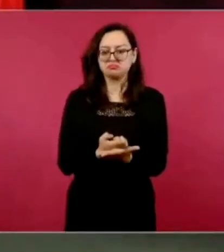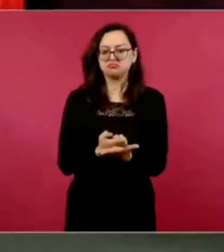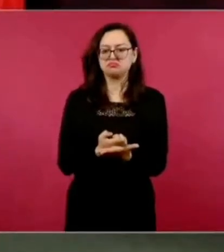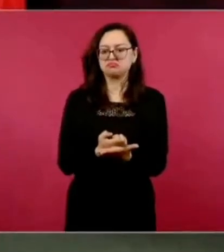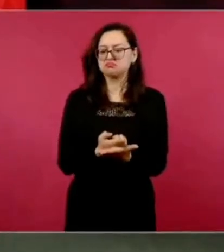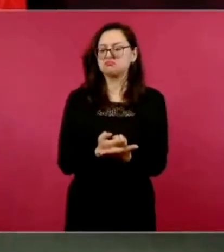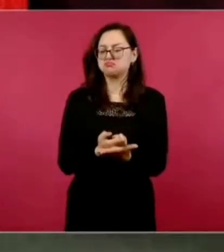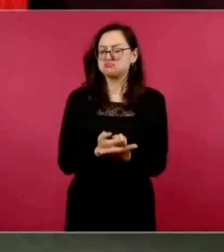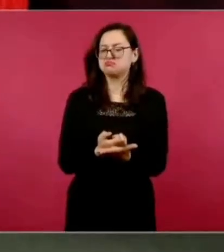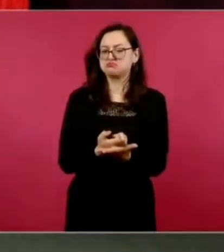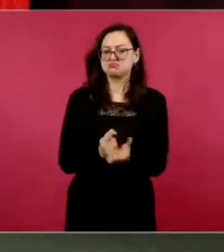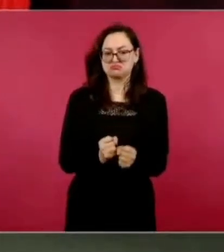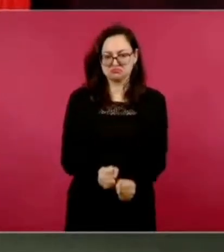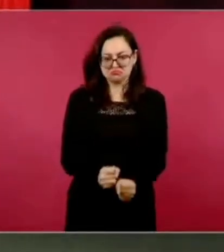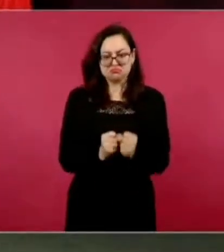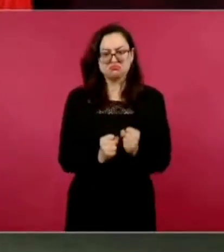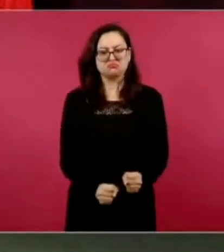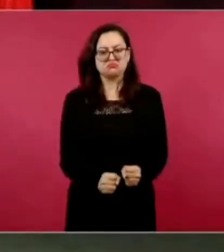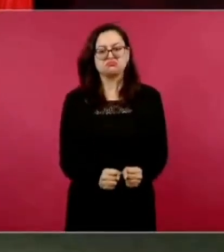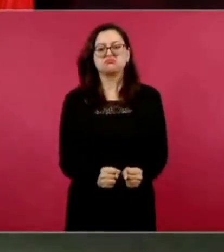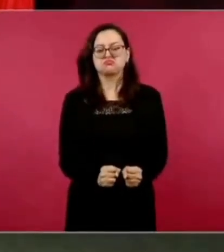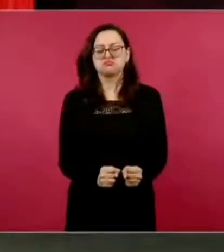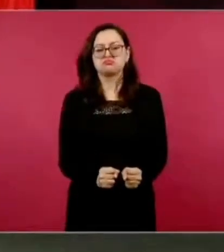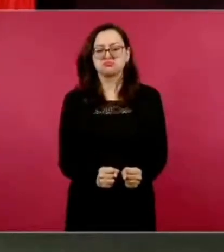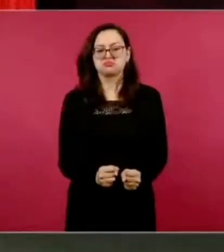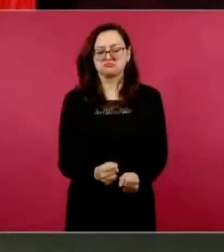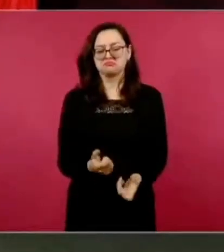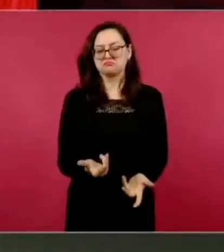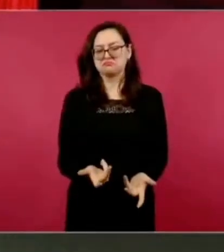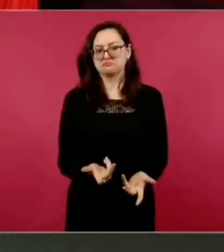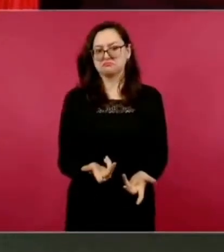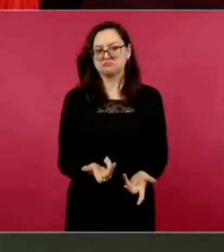está muy sólida.